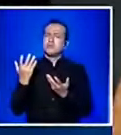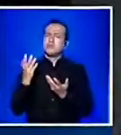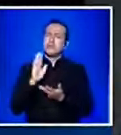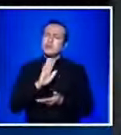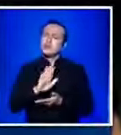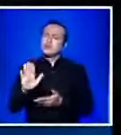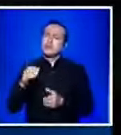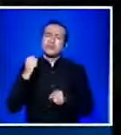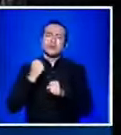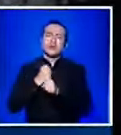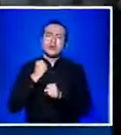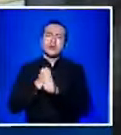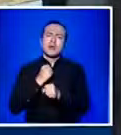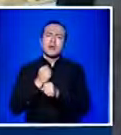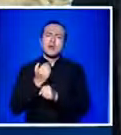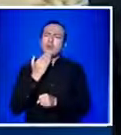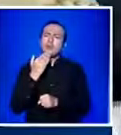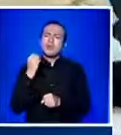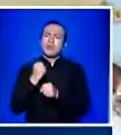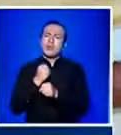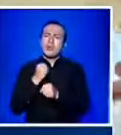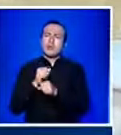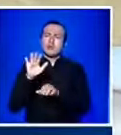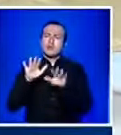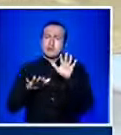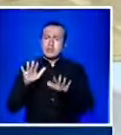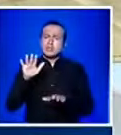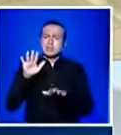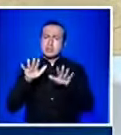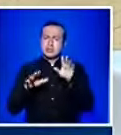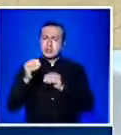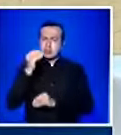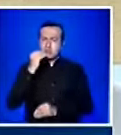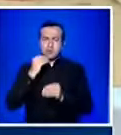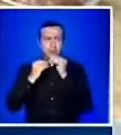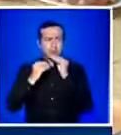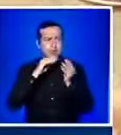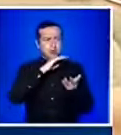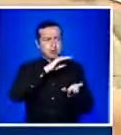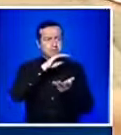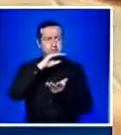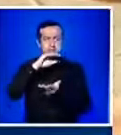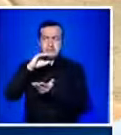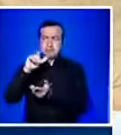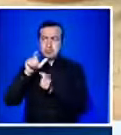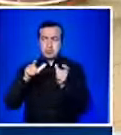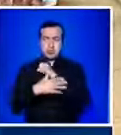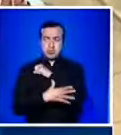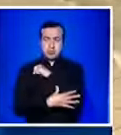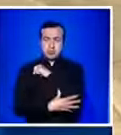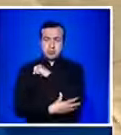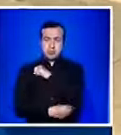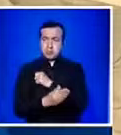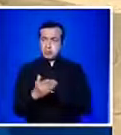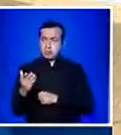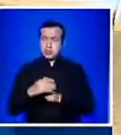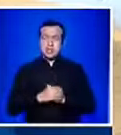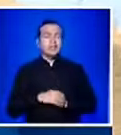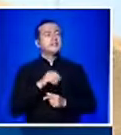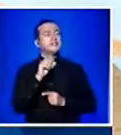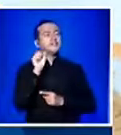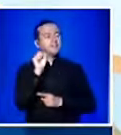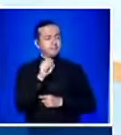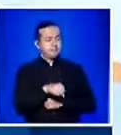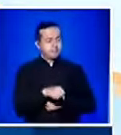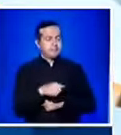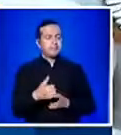ustedes trabajan acá directamente. Cada 15 días se les entrega alimentos a las personas de bajos recursos. Bueno, sí, nosotros el